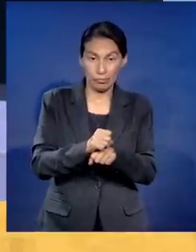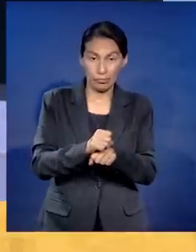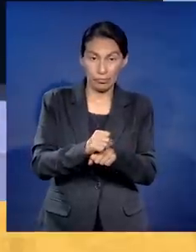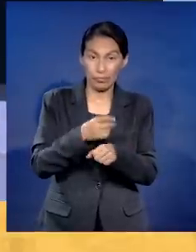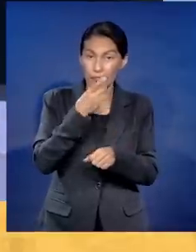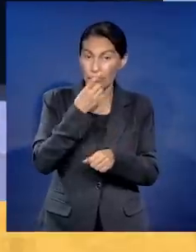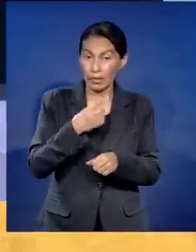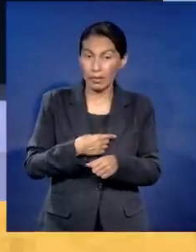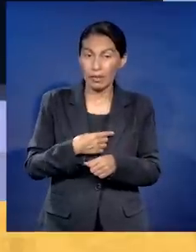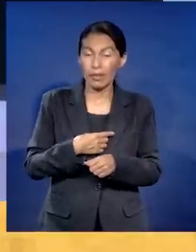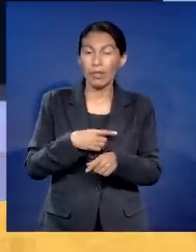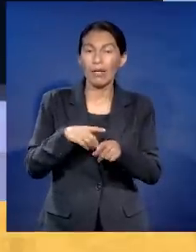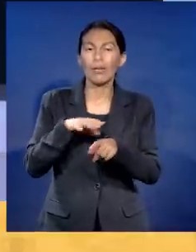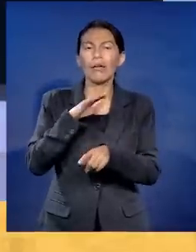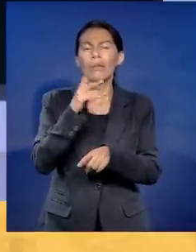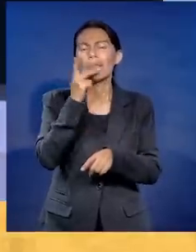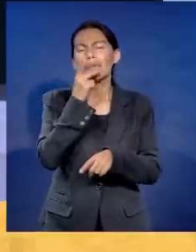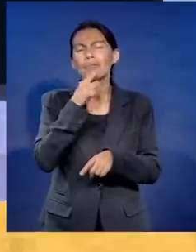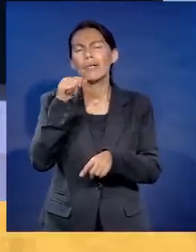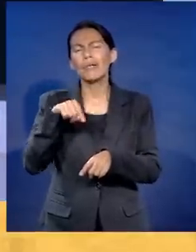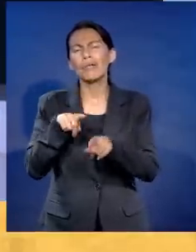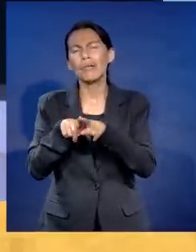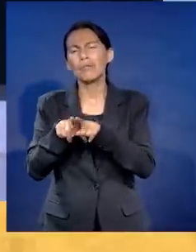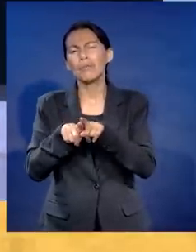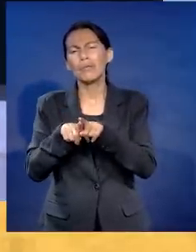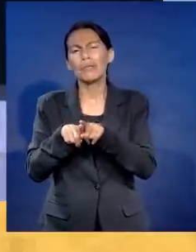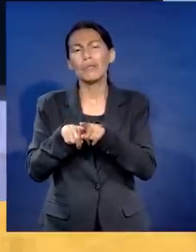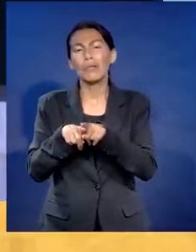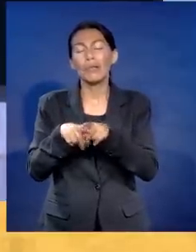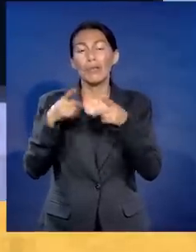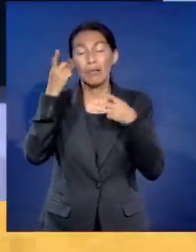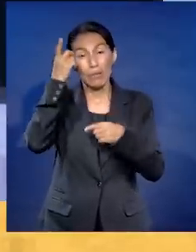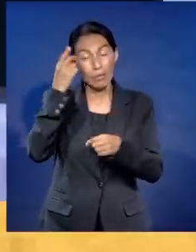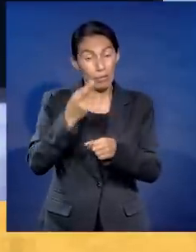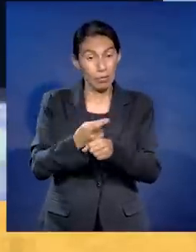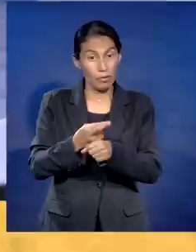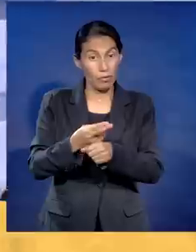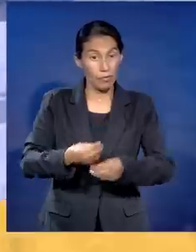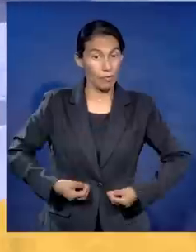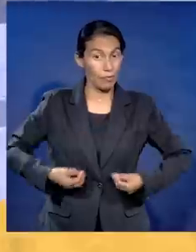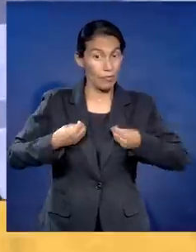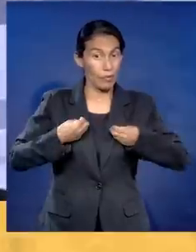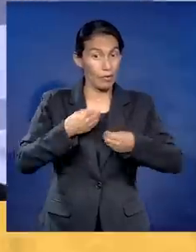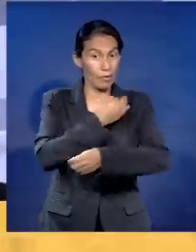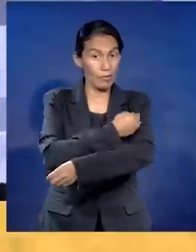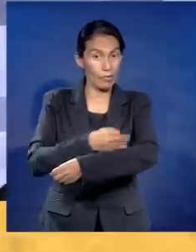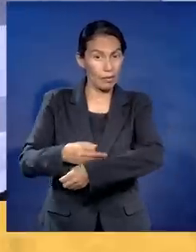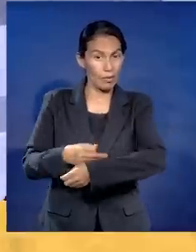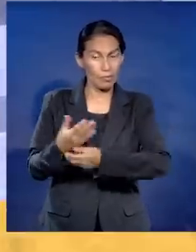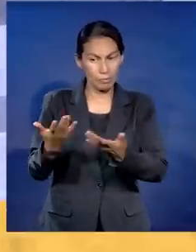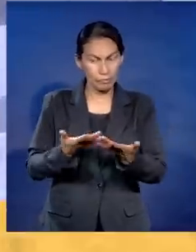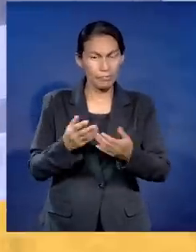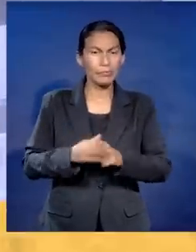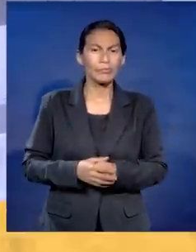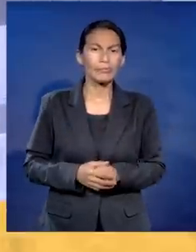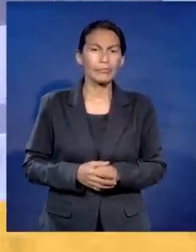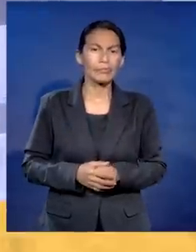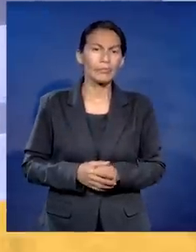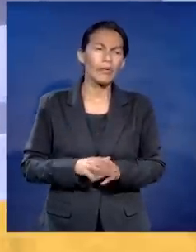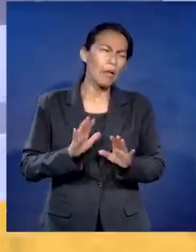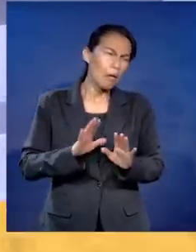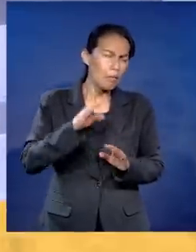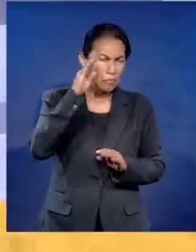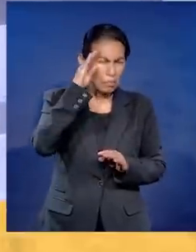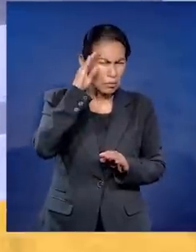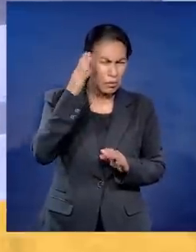habla la secretaria y dice, pastor, aquí hay un hermano que quiere ver al director de vida familiar. Oh, pues hágalo pasar. Yo creía que